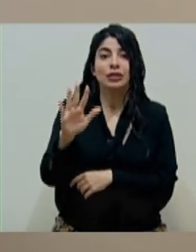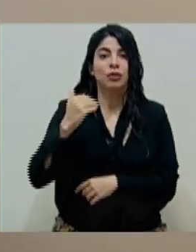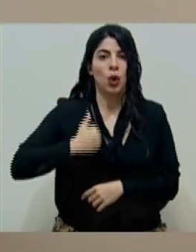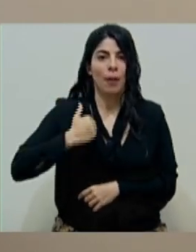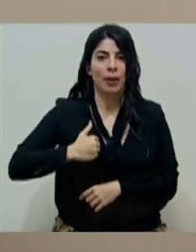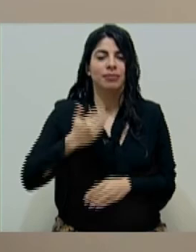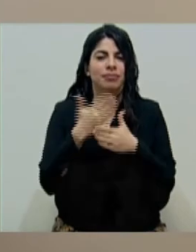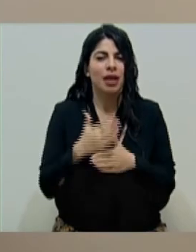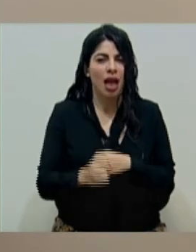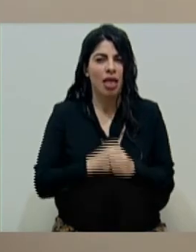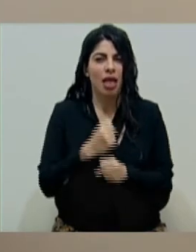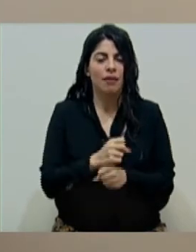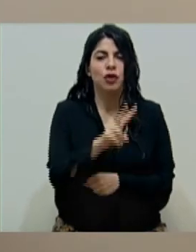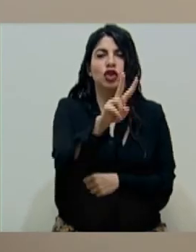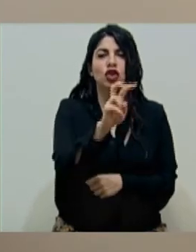Por edad son